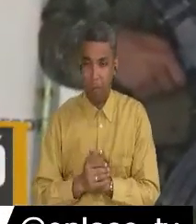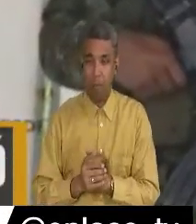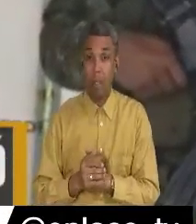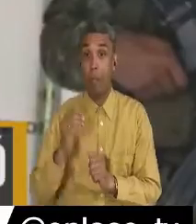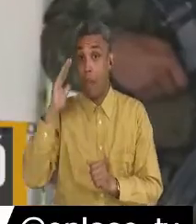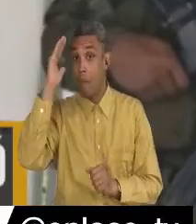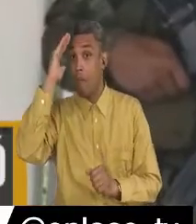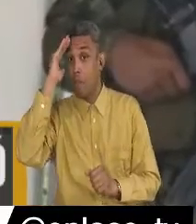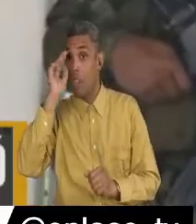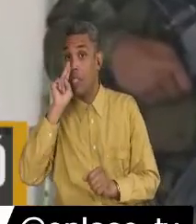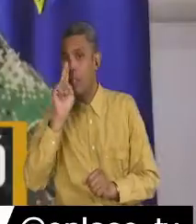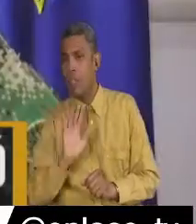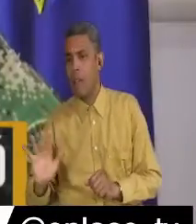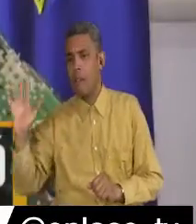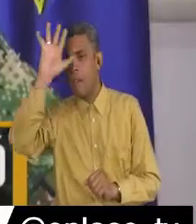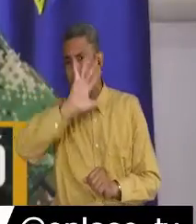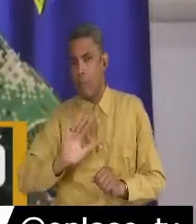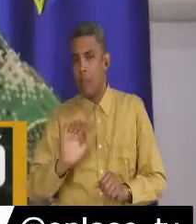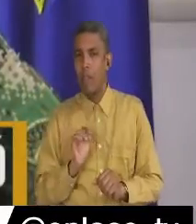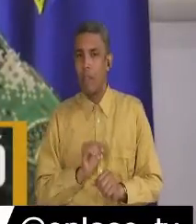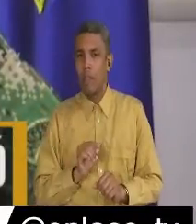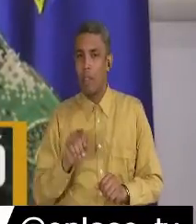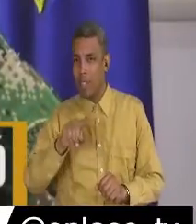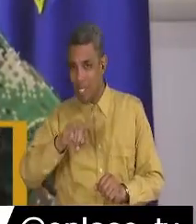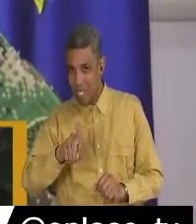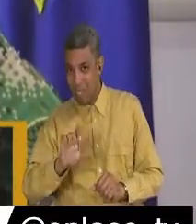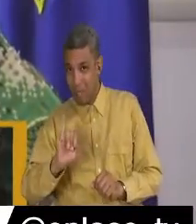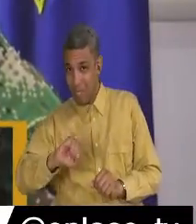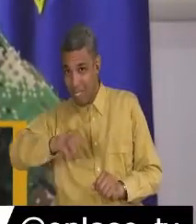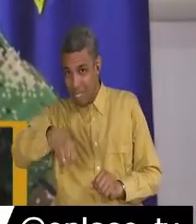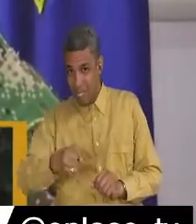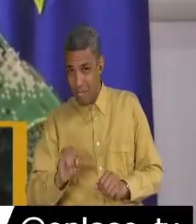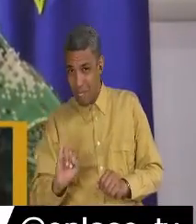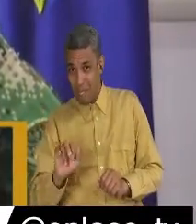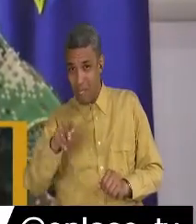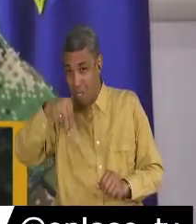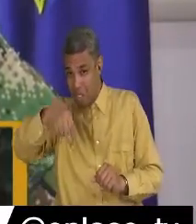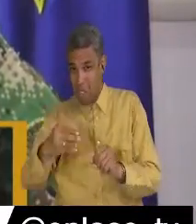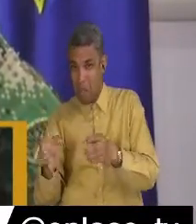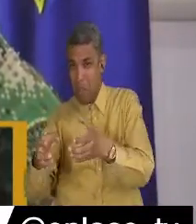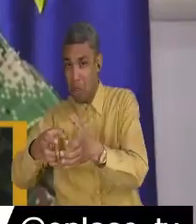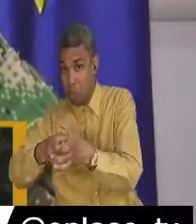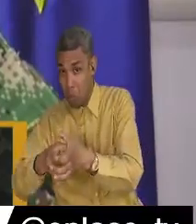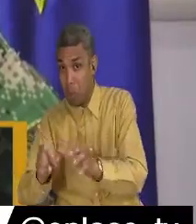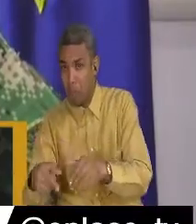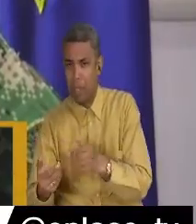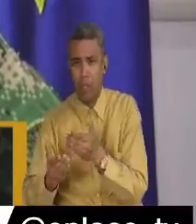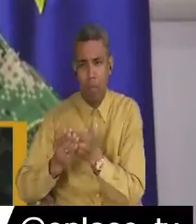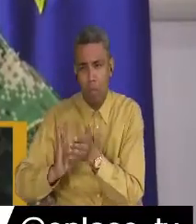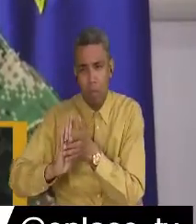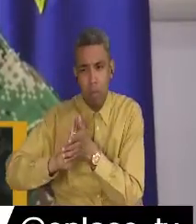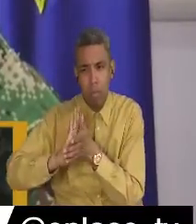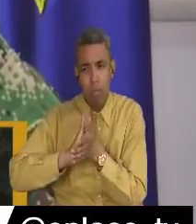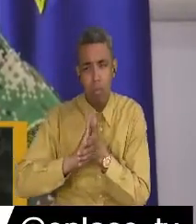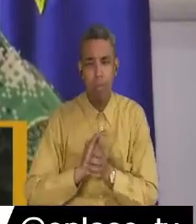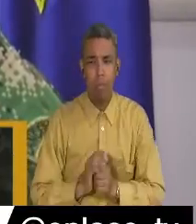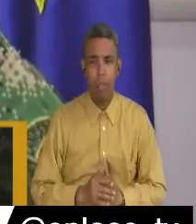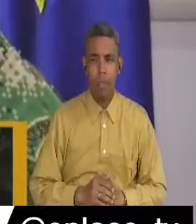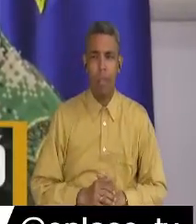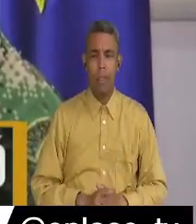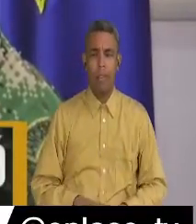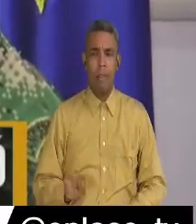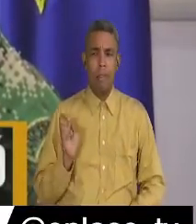SIJIN, nos pusimos atentos a mucho movimiento de ellos en la localidad de Yondó.